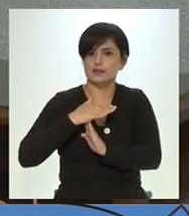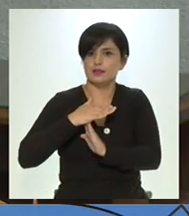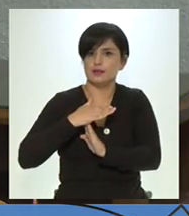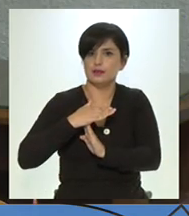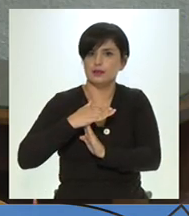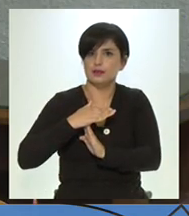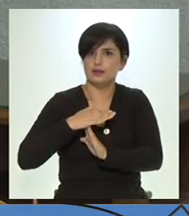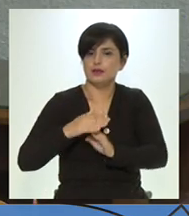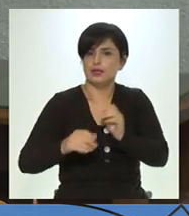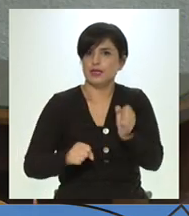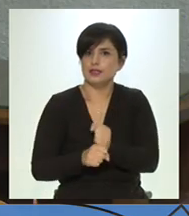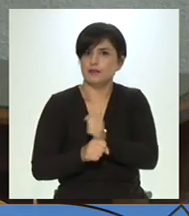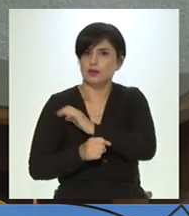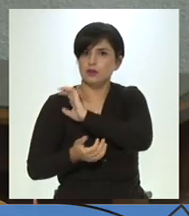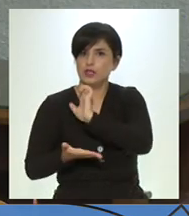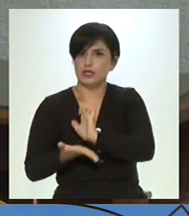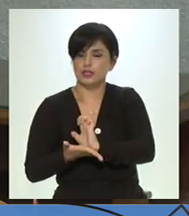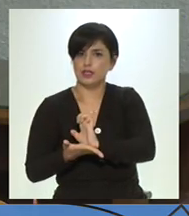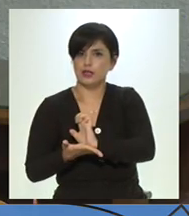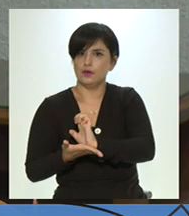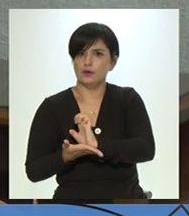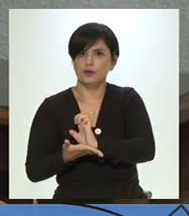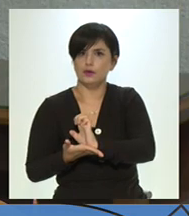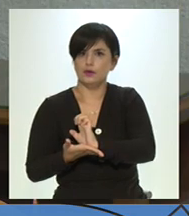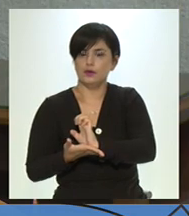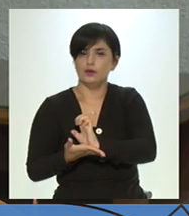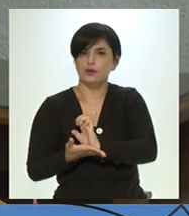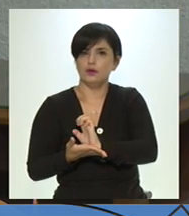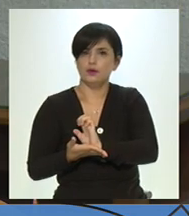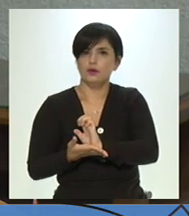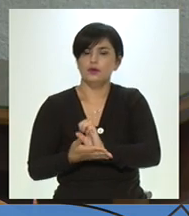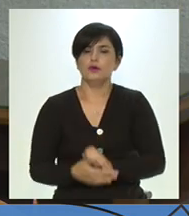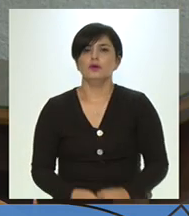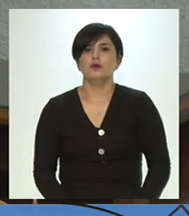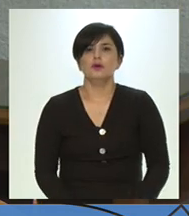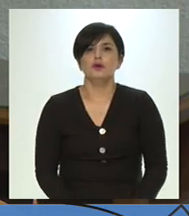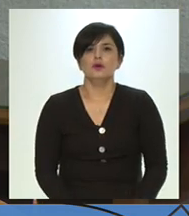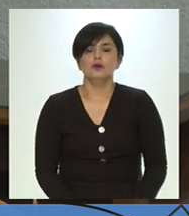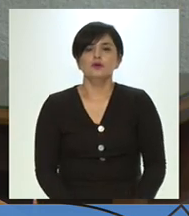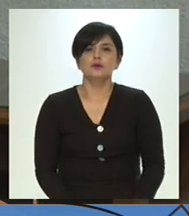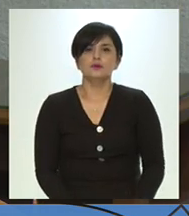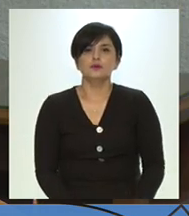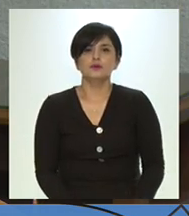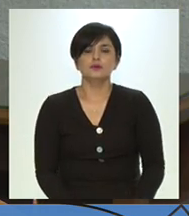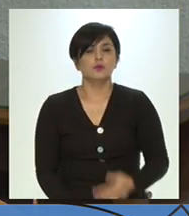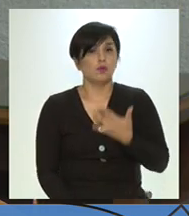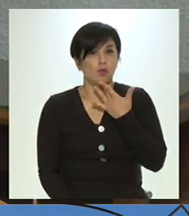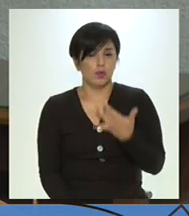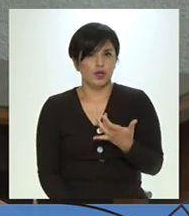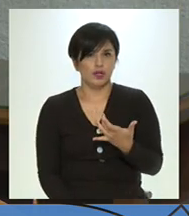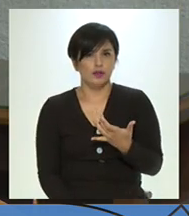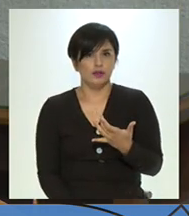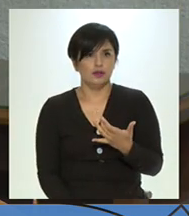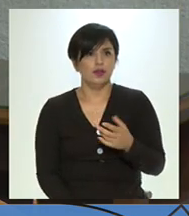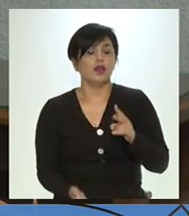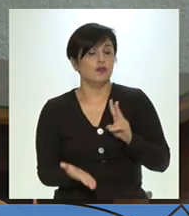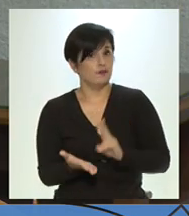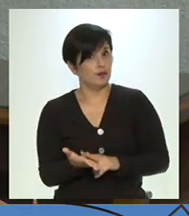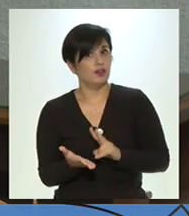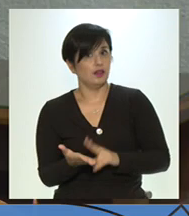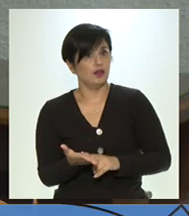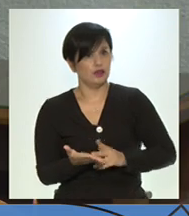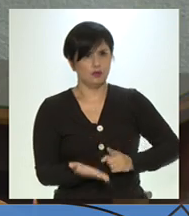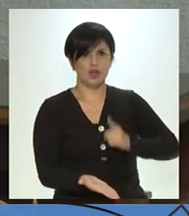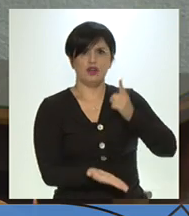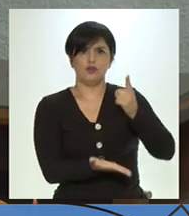estado en favor de la protección y el empoderamiento de las personas porque sí es cierto que para gobernar